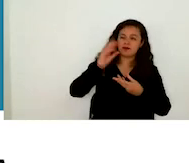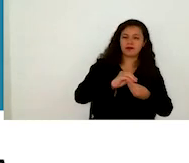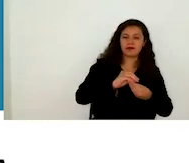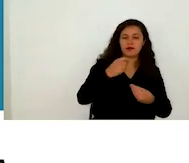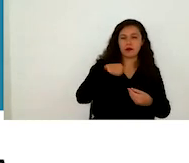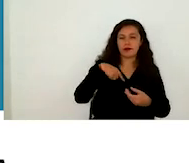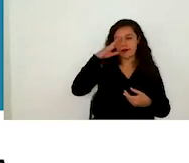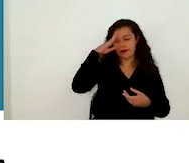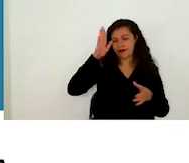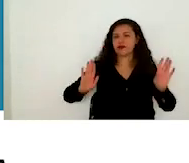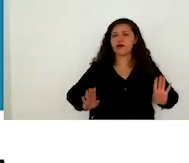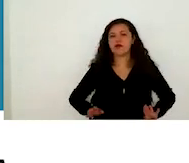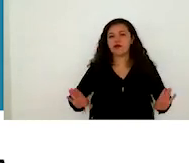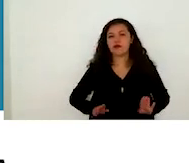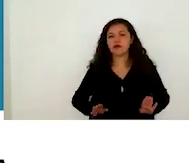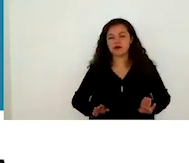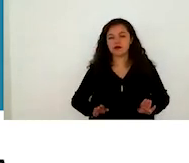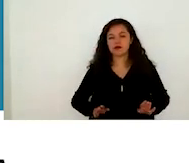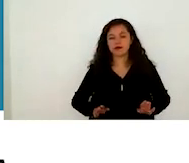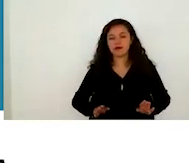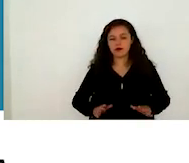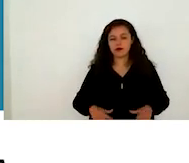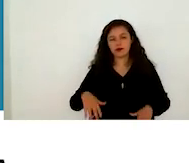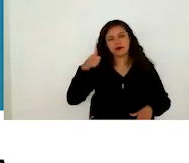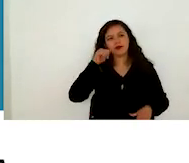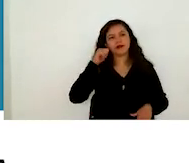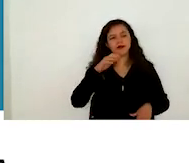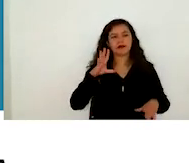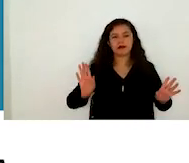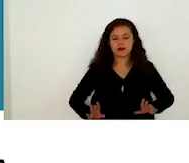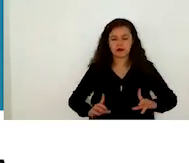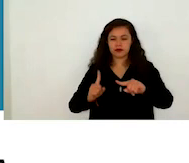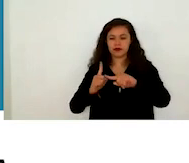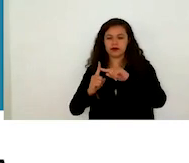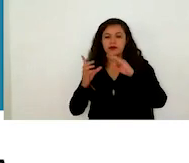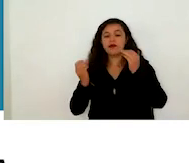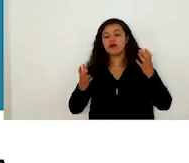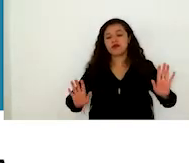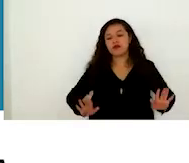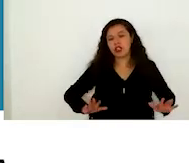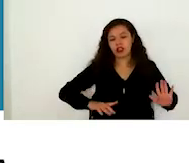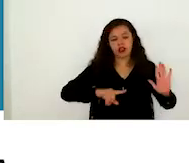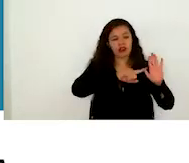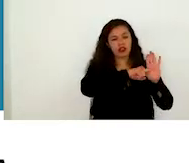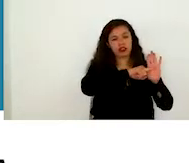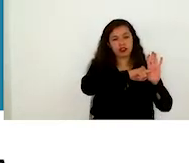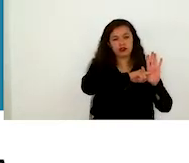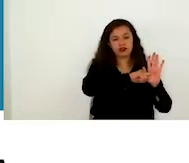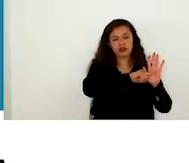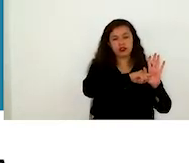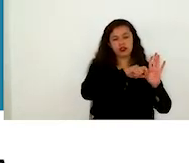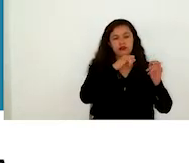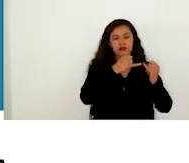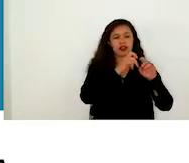la actitud no la actitud siempre va a tener una actitud positiva o una actitud negativa y siempre influye mucho en un